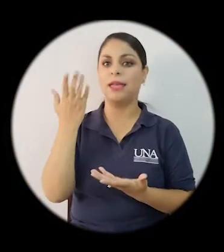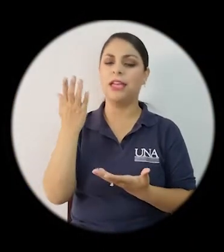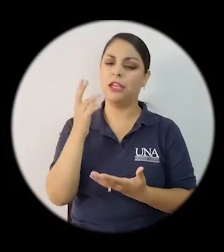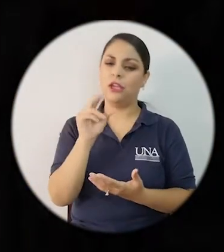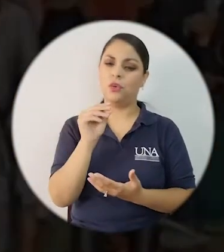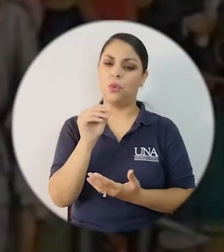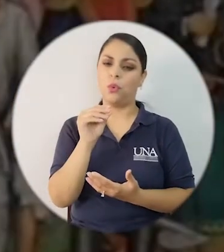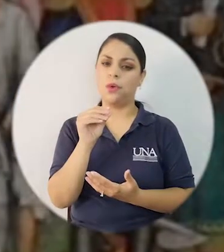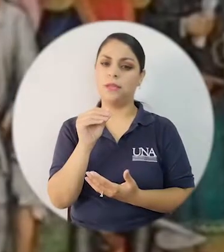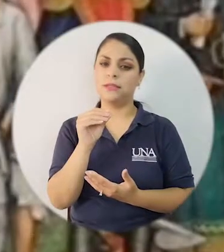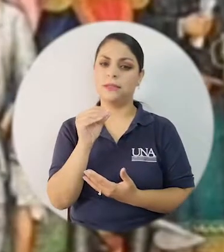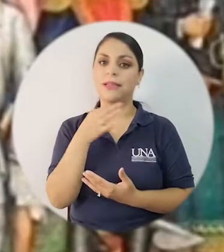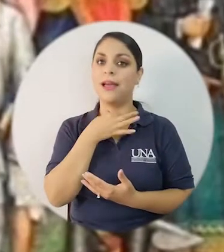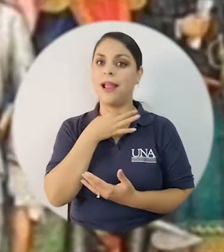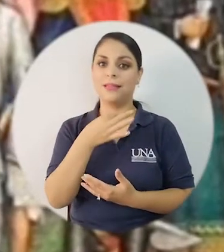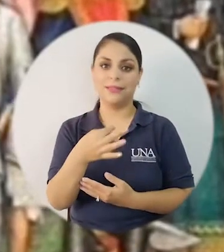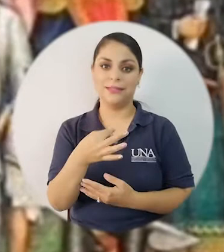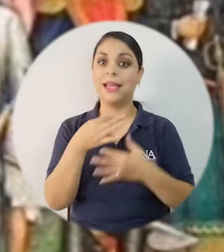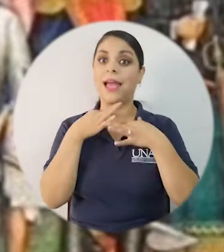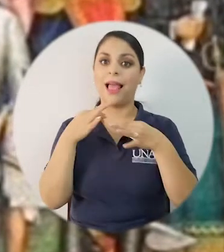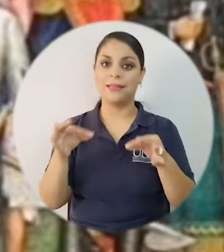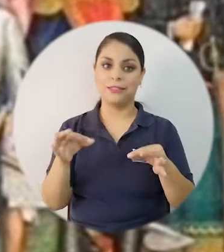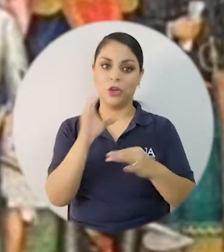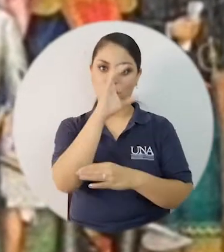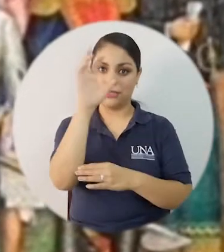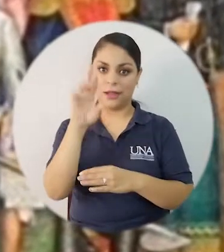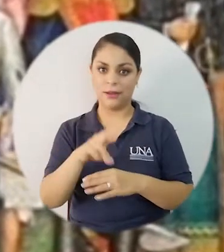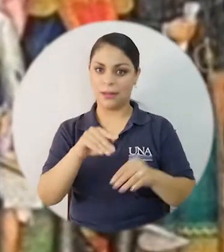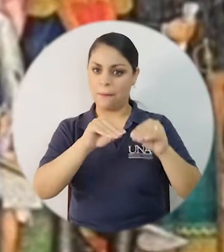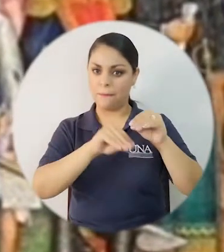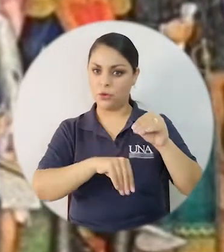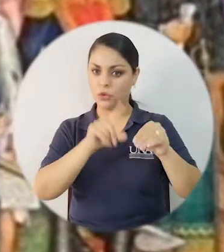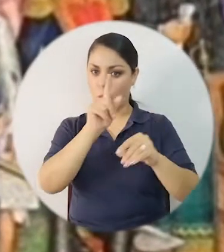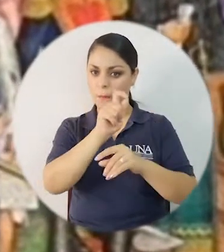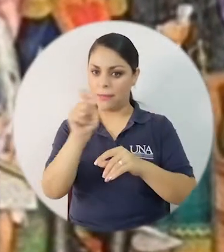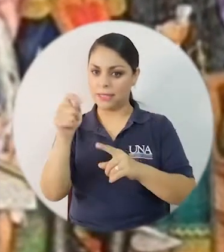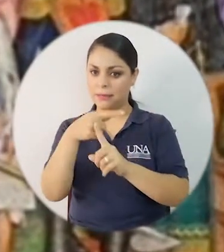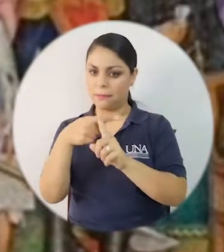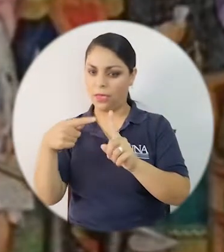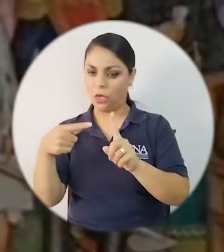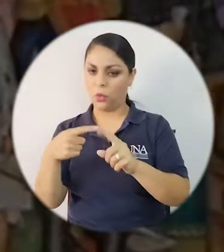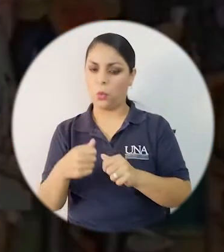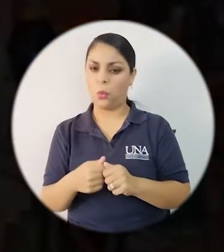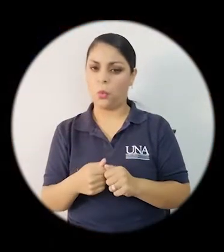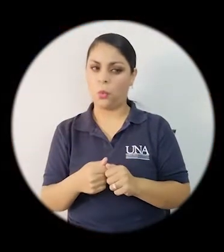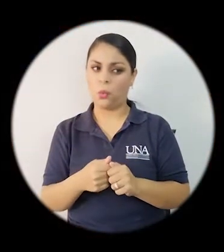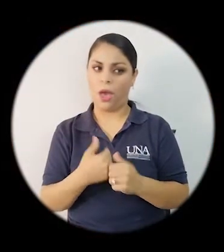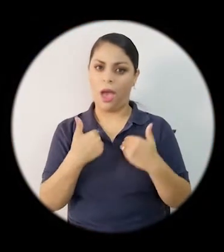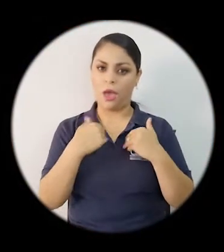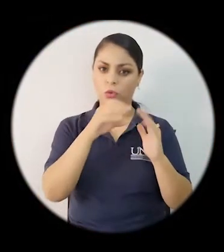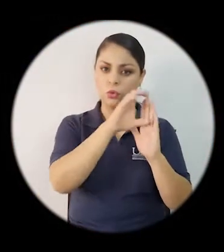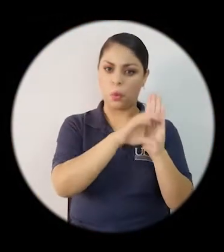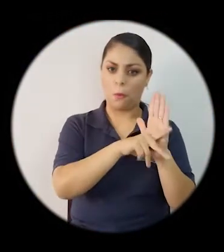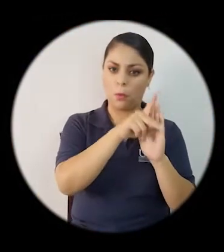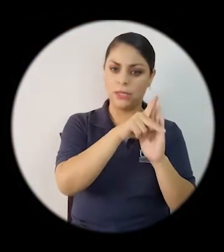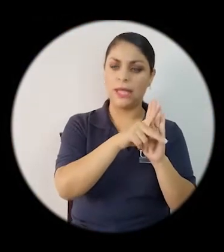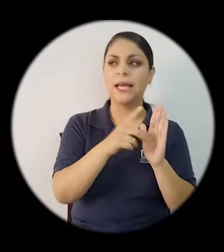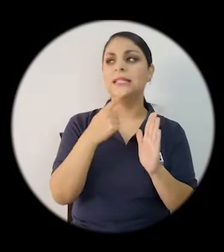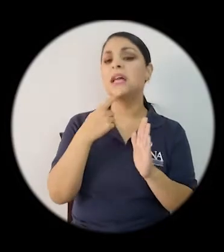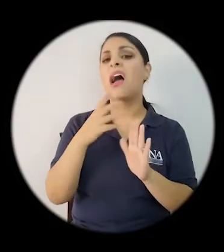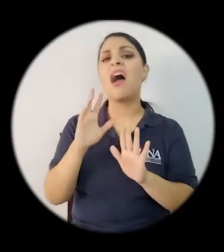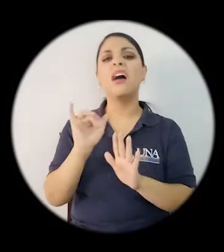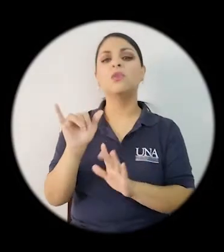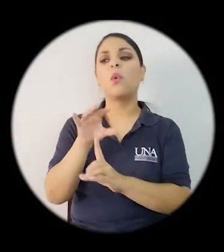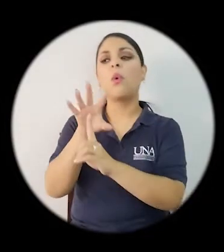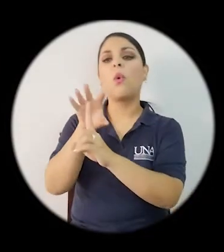Rica en menos de mes y medio tenga una constitución, ¿verdad? Que se le dice que era una copia literal de Cádiz o